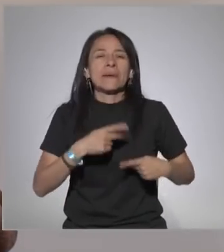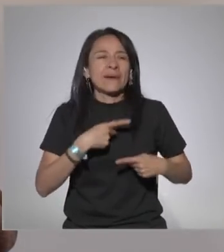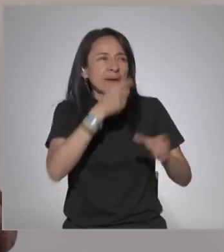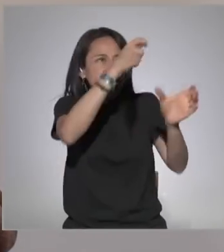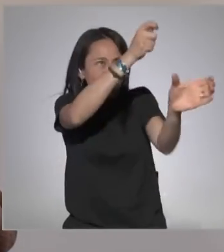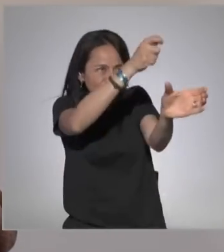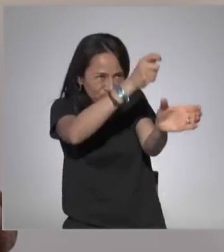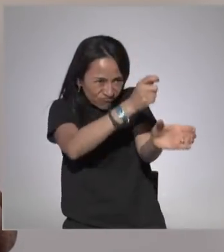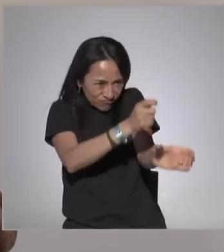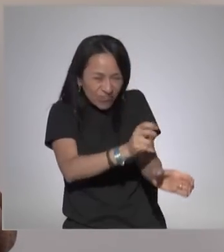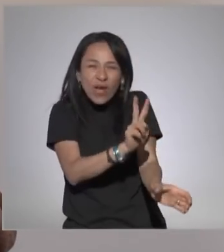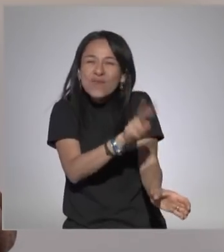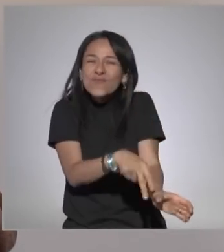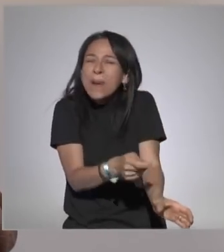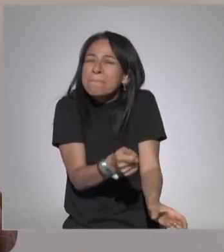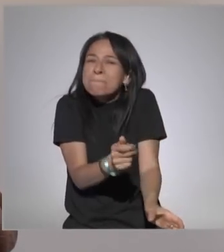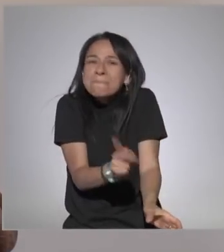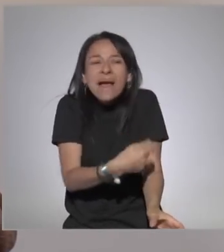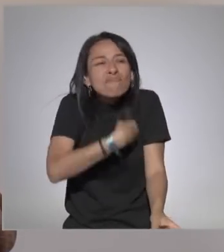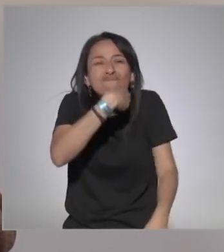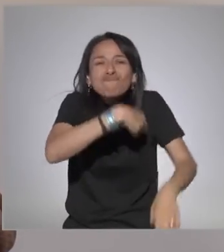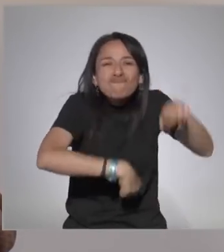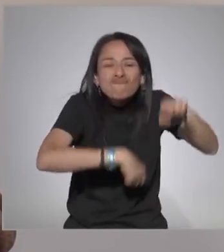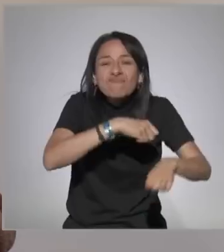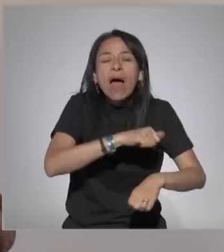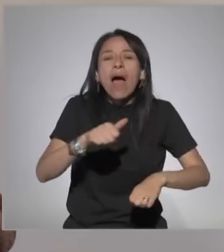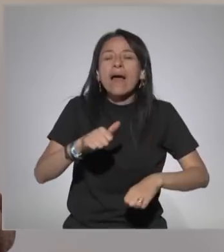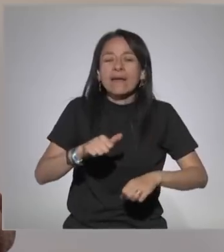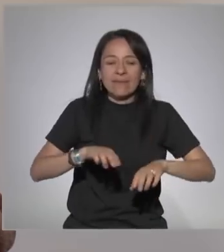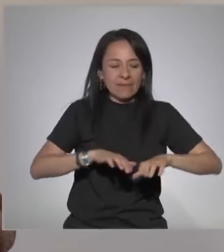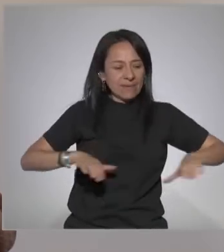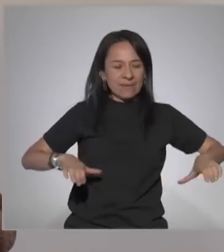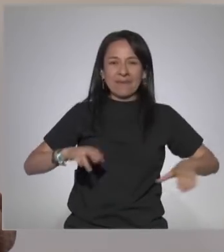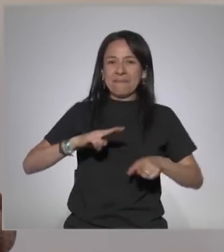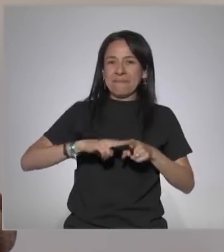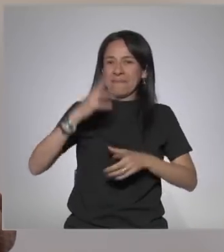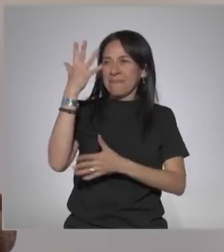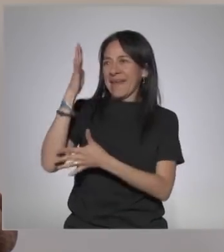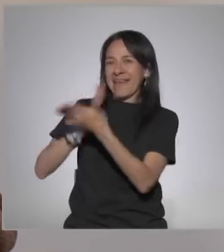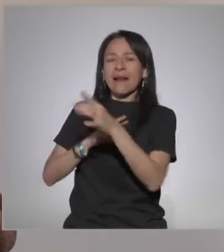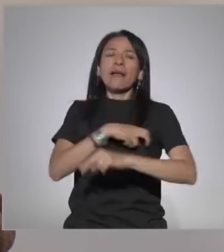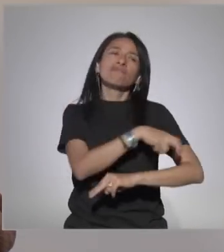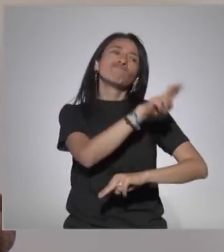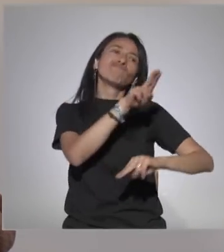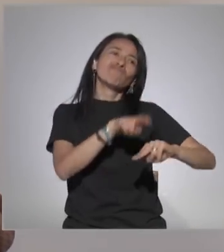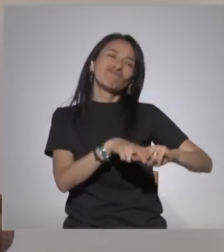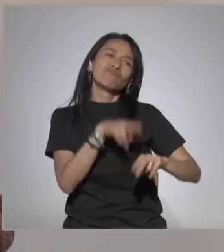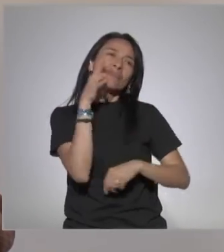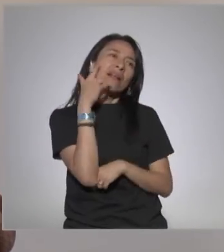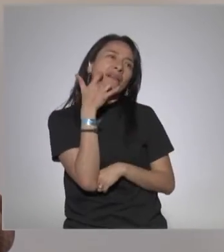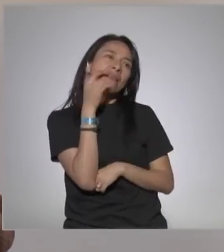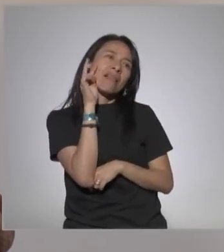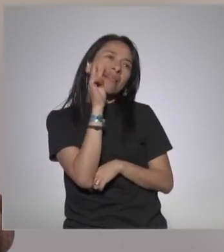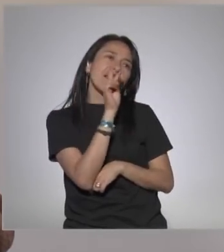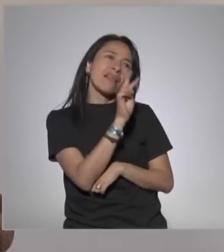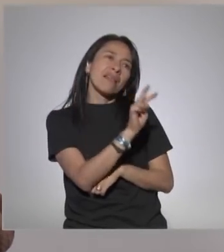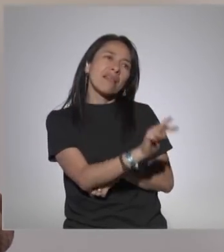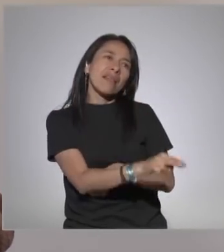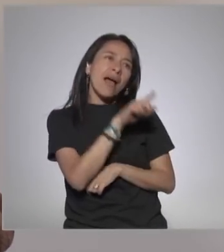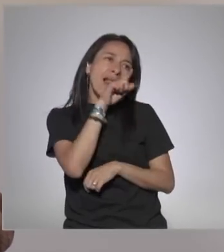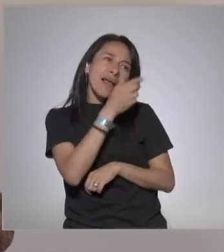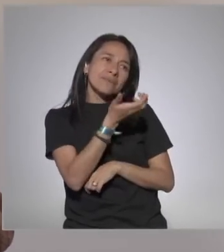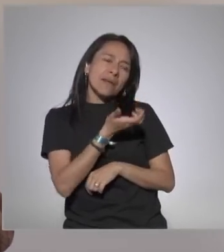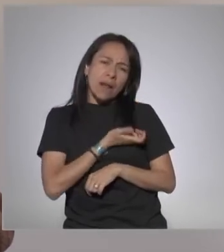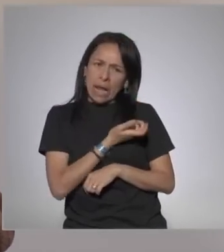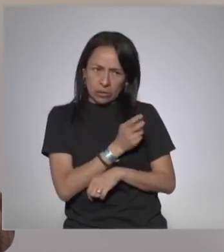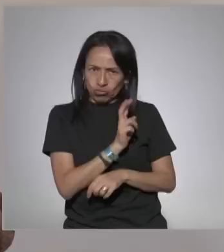de una mujer mayor que está sentada en una banca del parque, como viendo a las palomas, pero es una estatua.